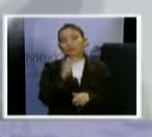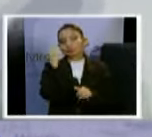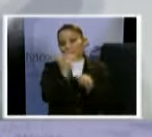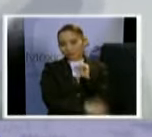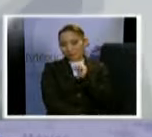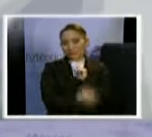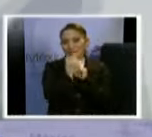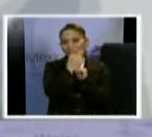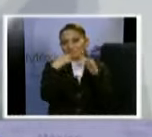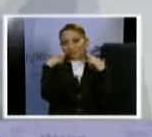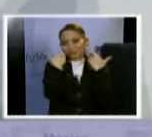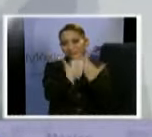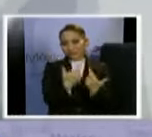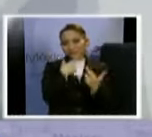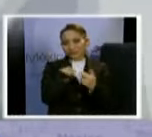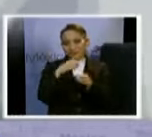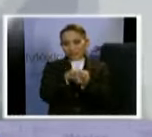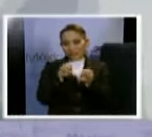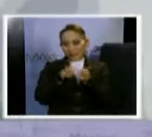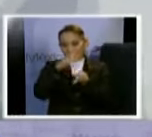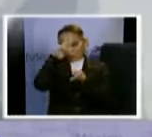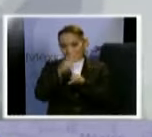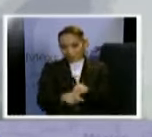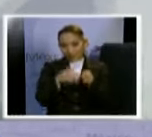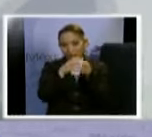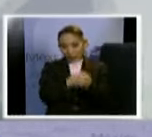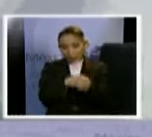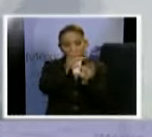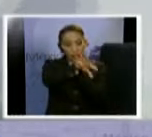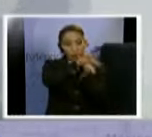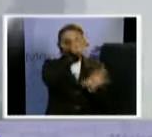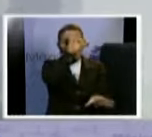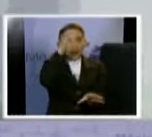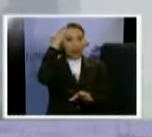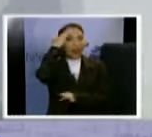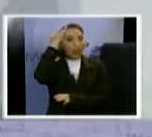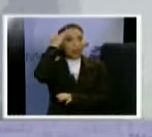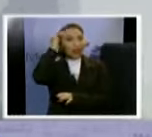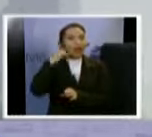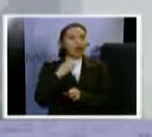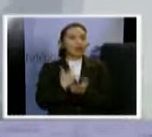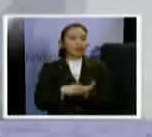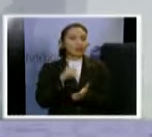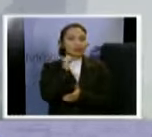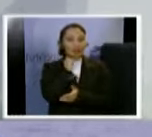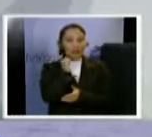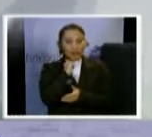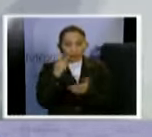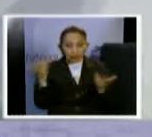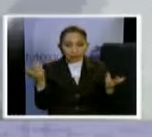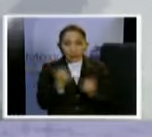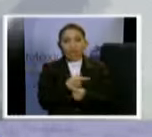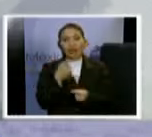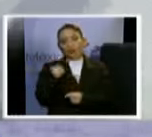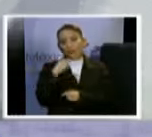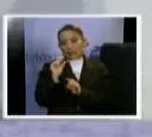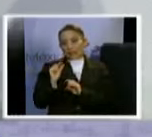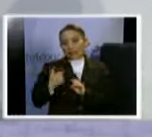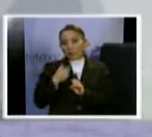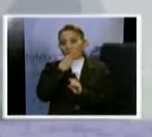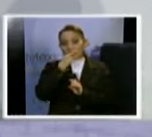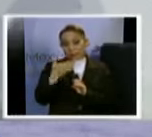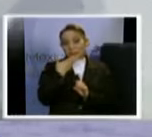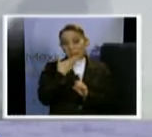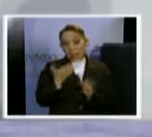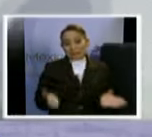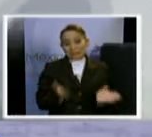que terminó las labores de la delegación mexicana, fue electo líder del Senado. O sea que, como me contó recientemente, le dimos